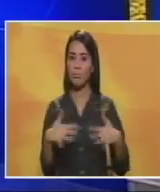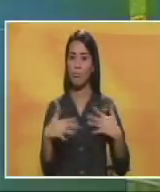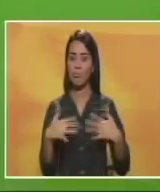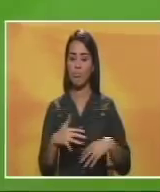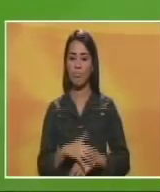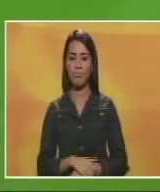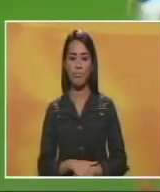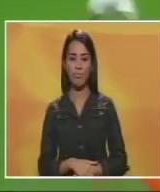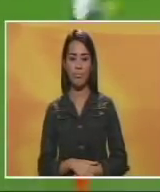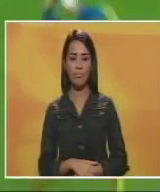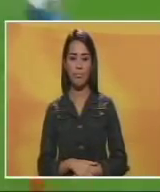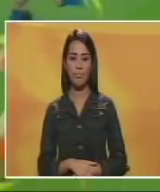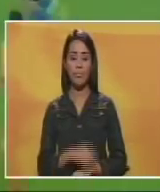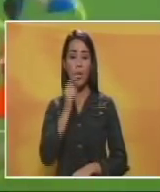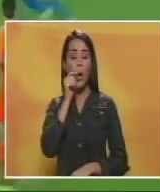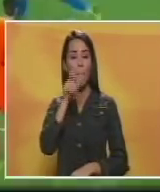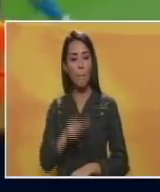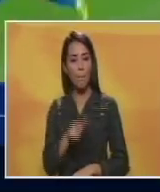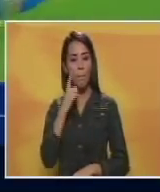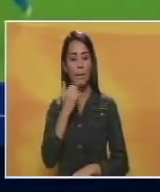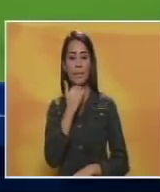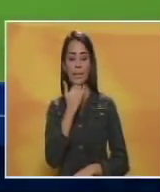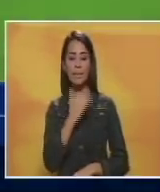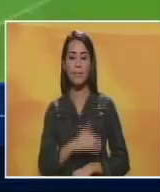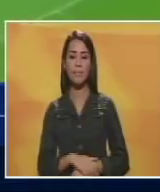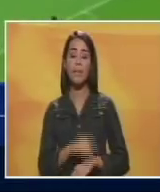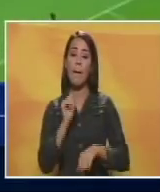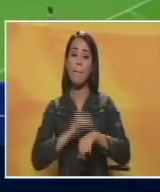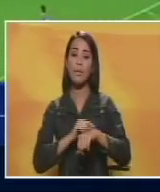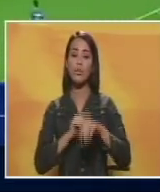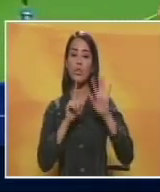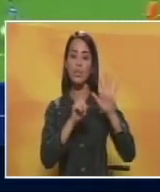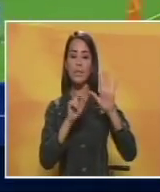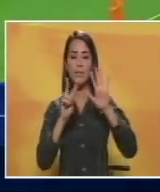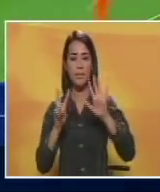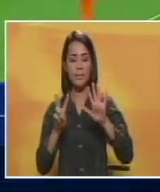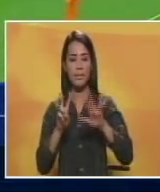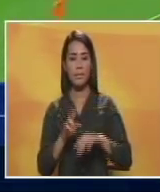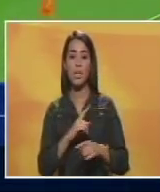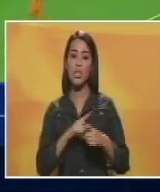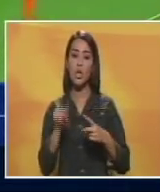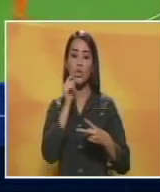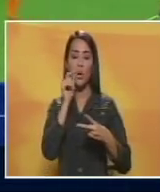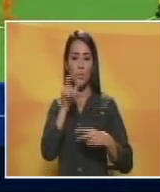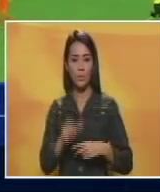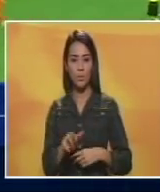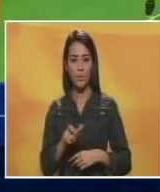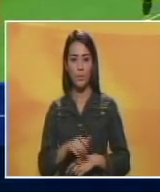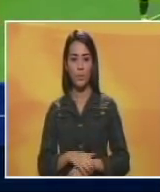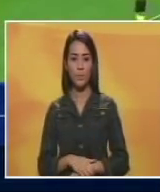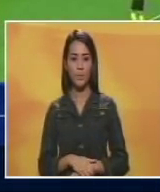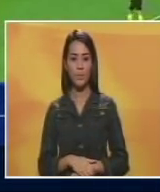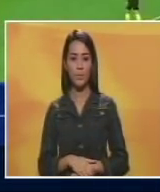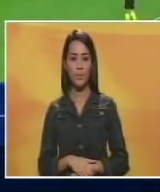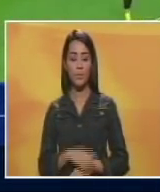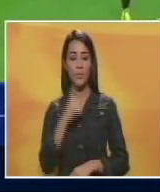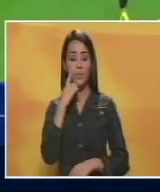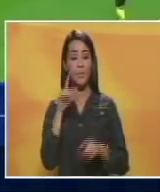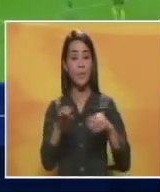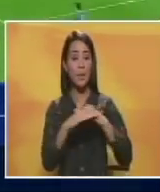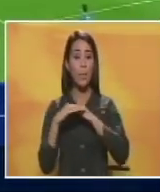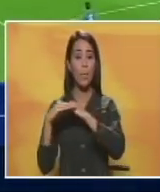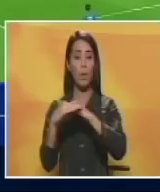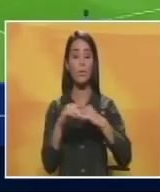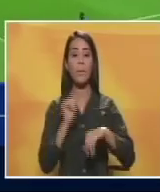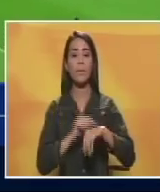desear. Simone Sazza adelantó a la Azzurra al minuto 67, mientras que Nathan Ake igualó las acciones de cabeza